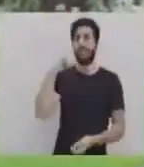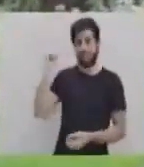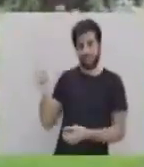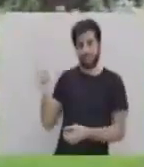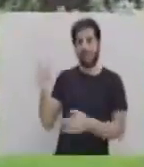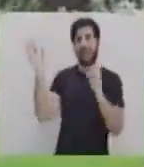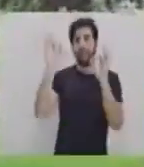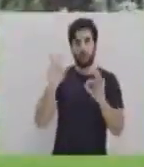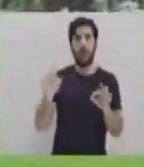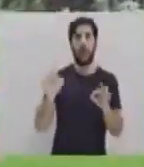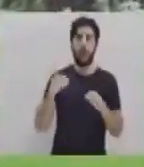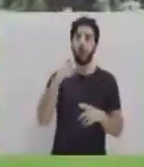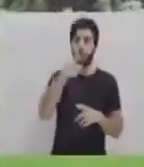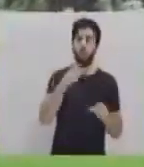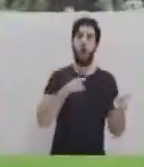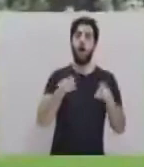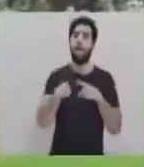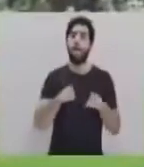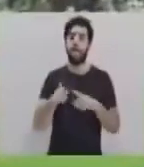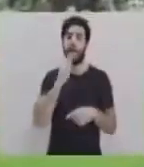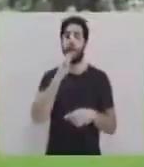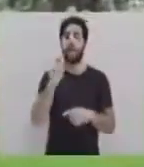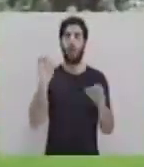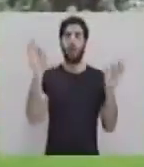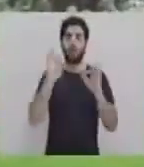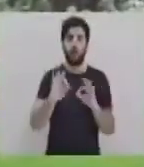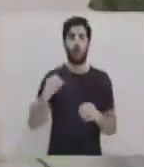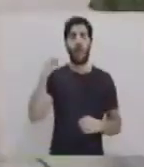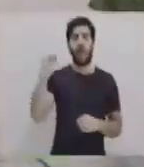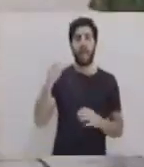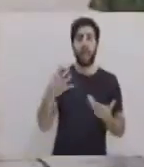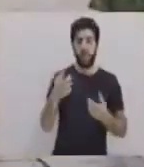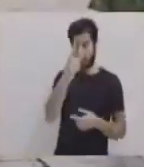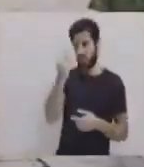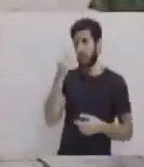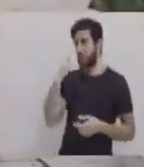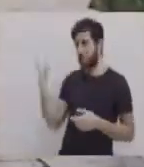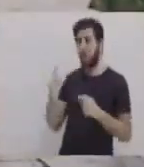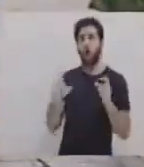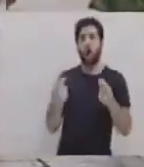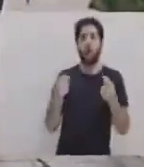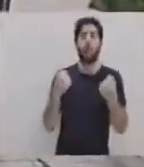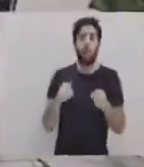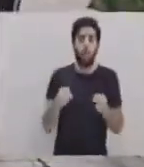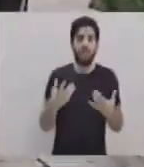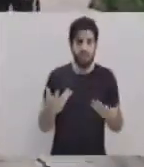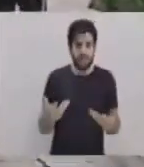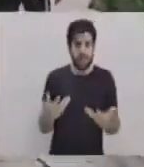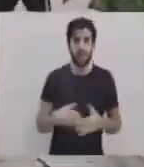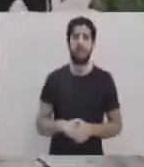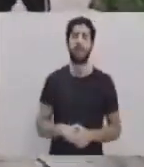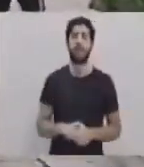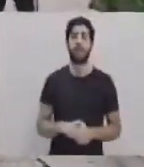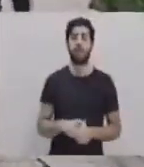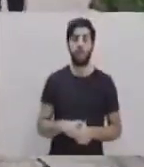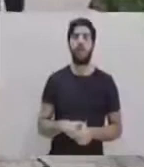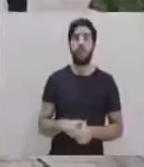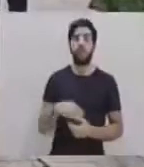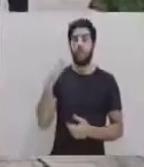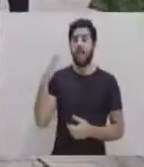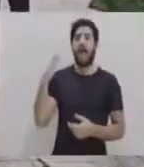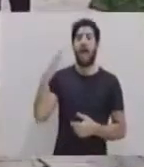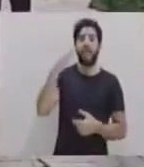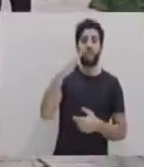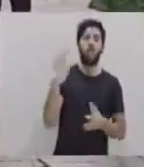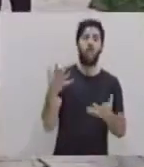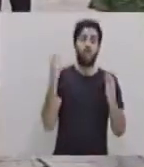así que el reto es ver quién puede competir contra alguien de la familia. Observa cómo lo vas a desarrollar y en este caso el avioncito